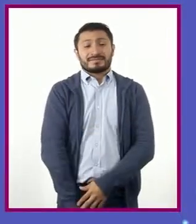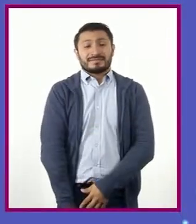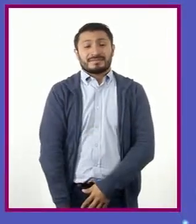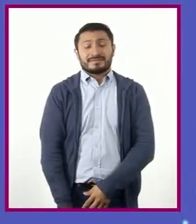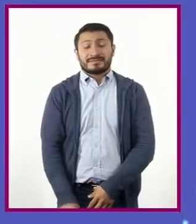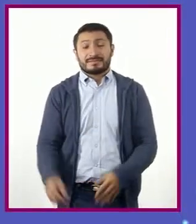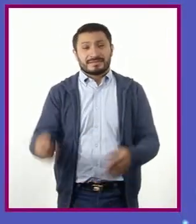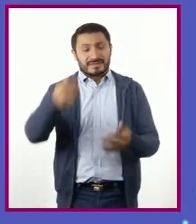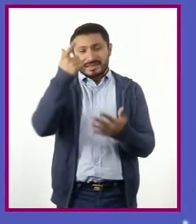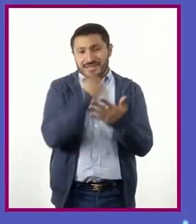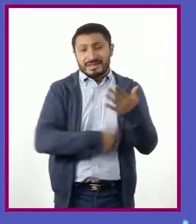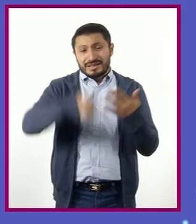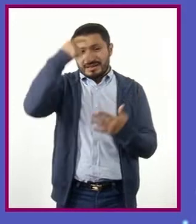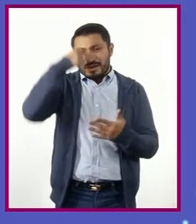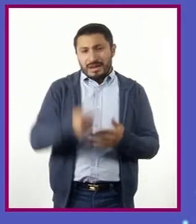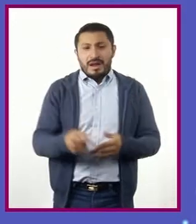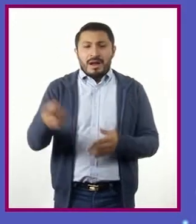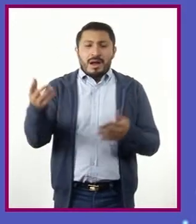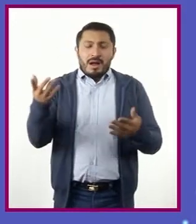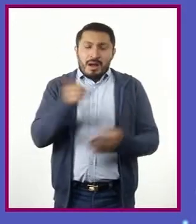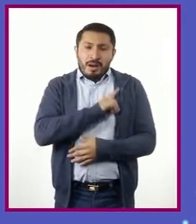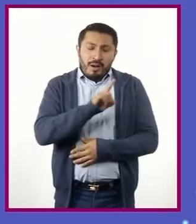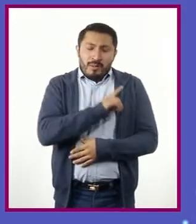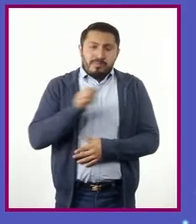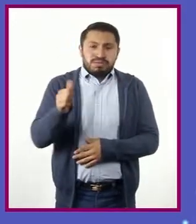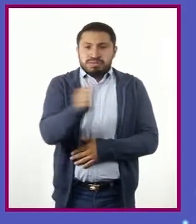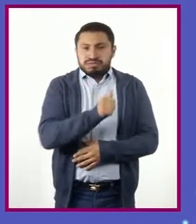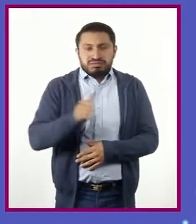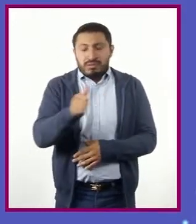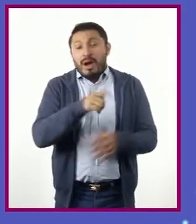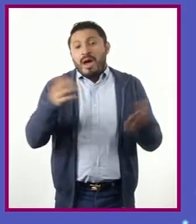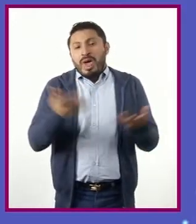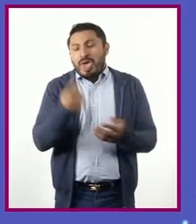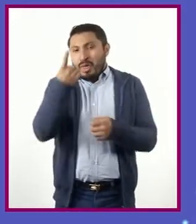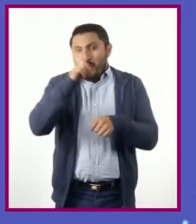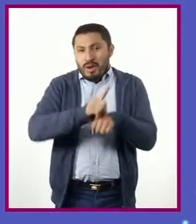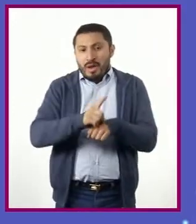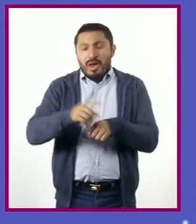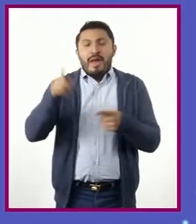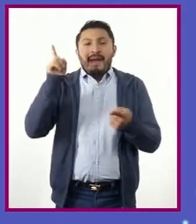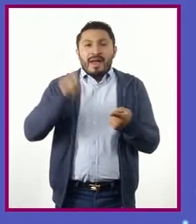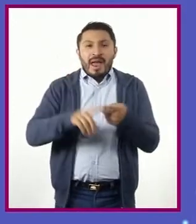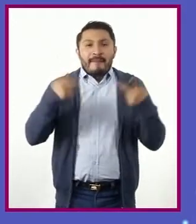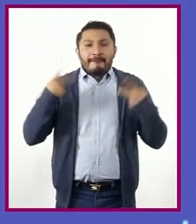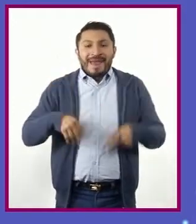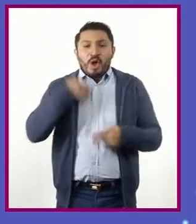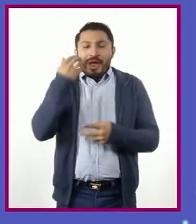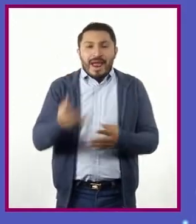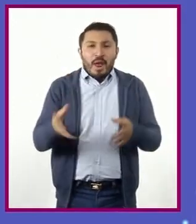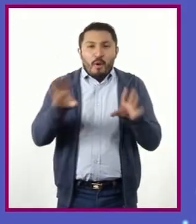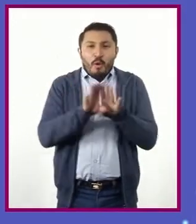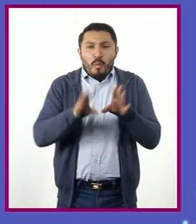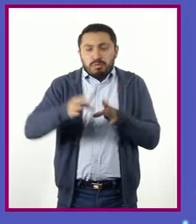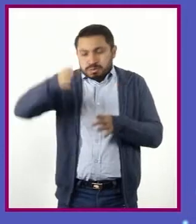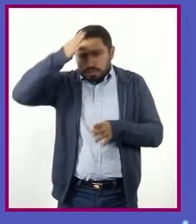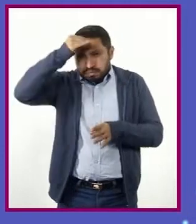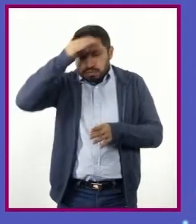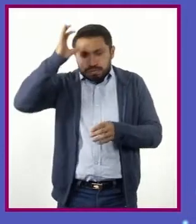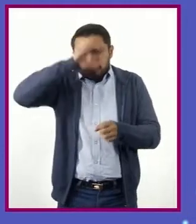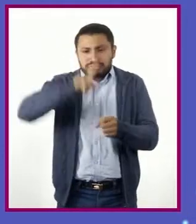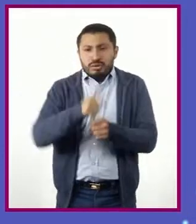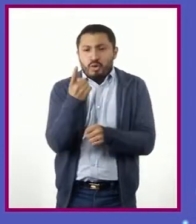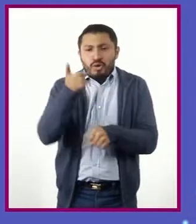Receta para hacer soledades en un día. Quien quisiere ser culto en solo un día, la Jeri